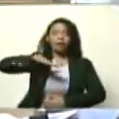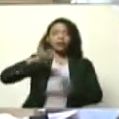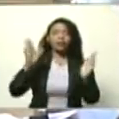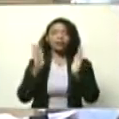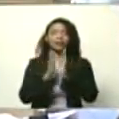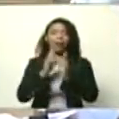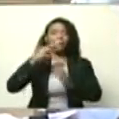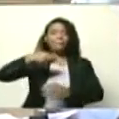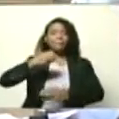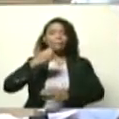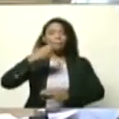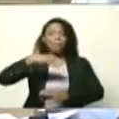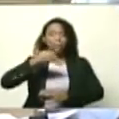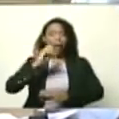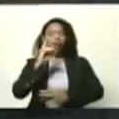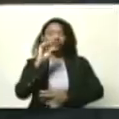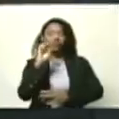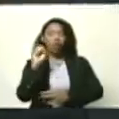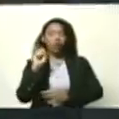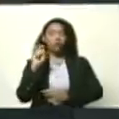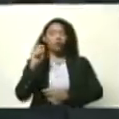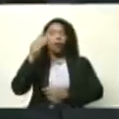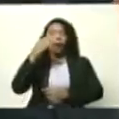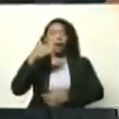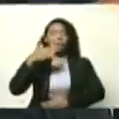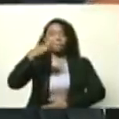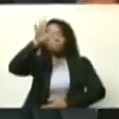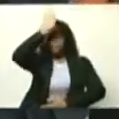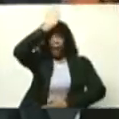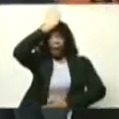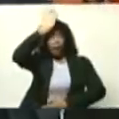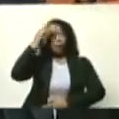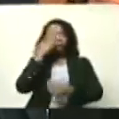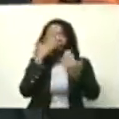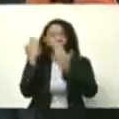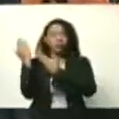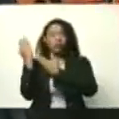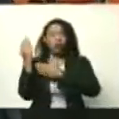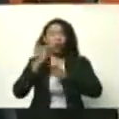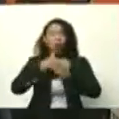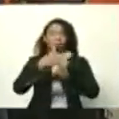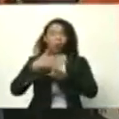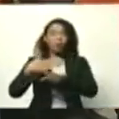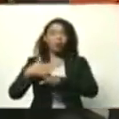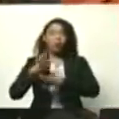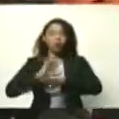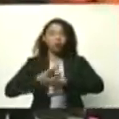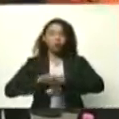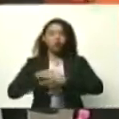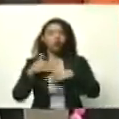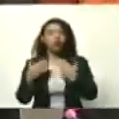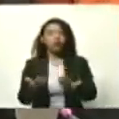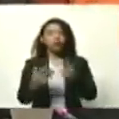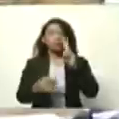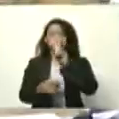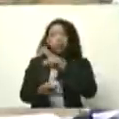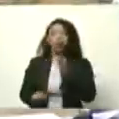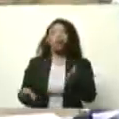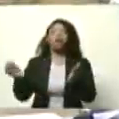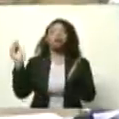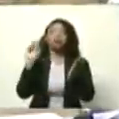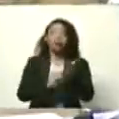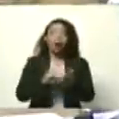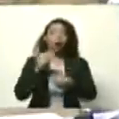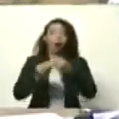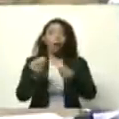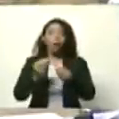del Papa Francisco. Si tienen las imágenes, me gustaría compartirlas, porque vemos nuevamente cómo